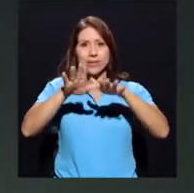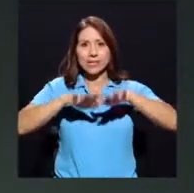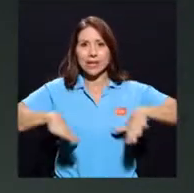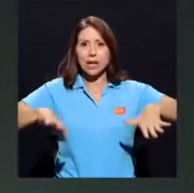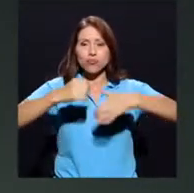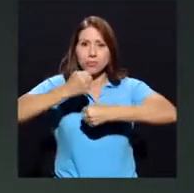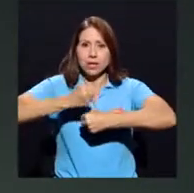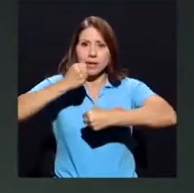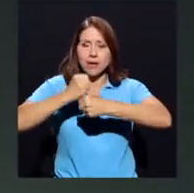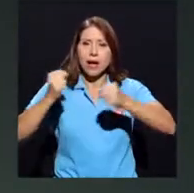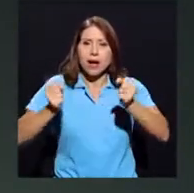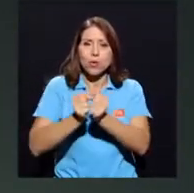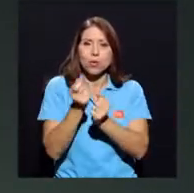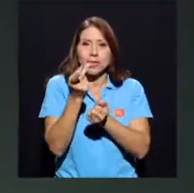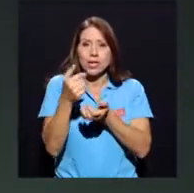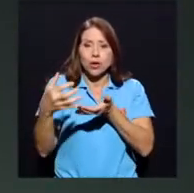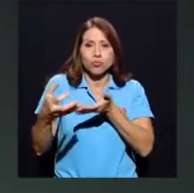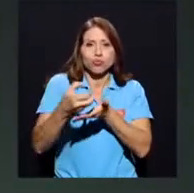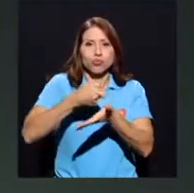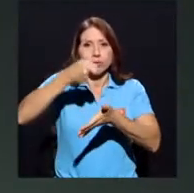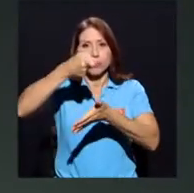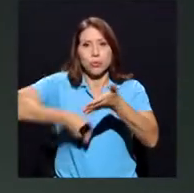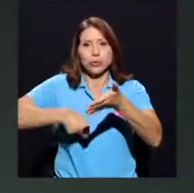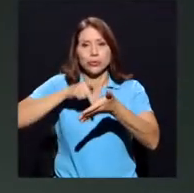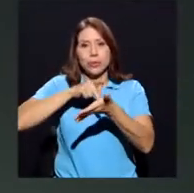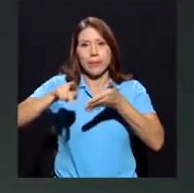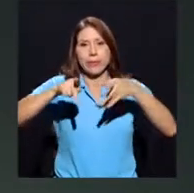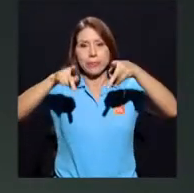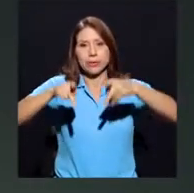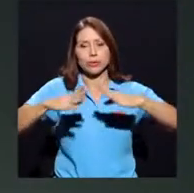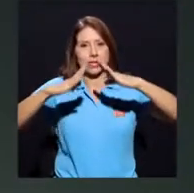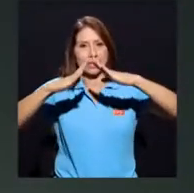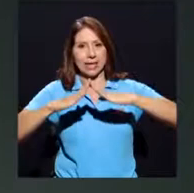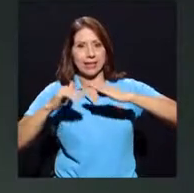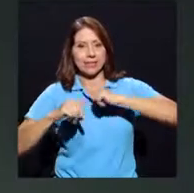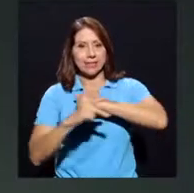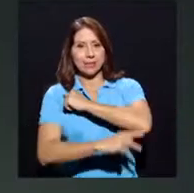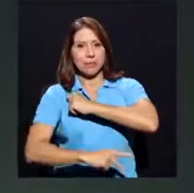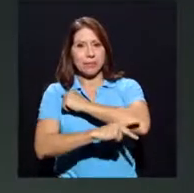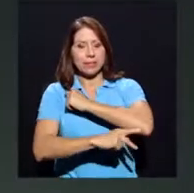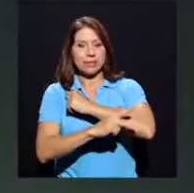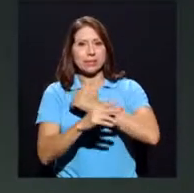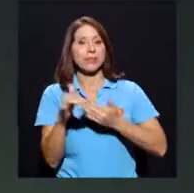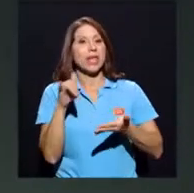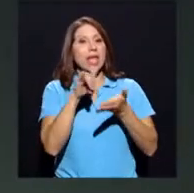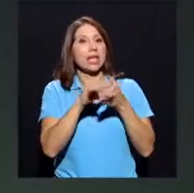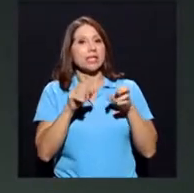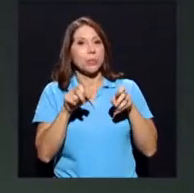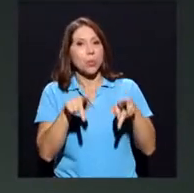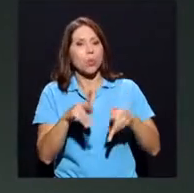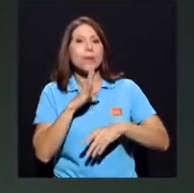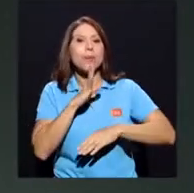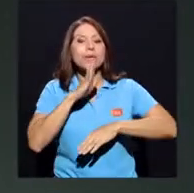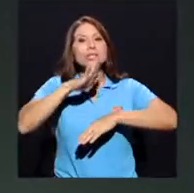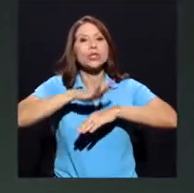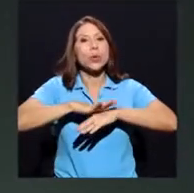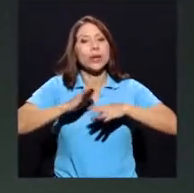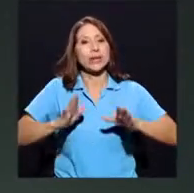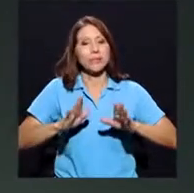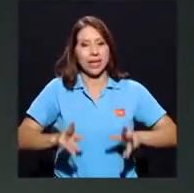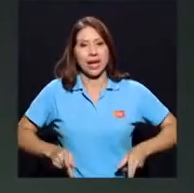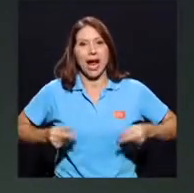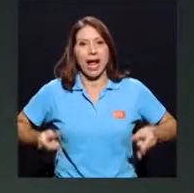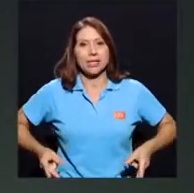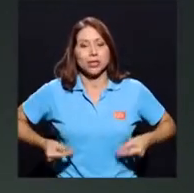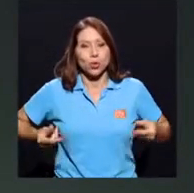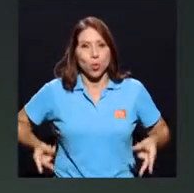paga con los impuestos que tributan los habitantes de este país y en esta ocasión vamos a hablar del gasto vamos a